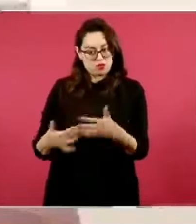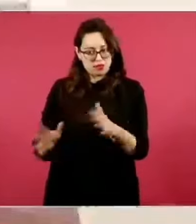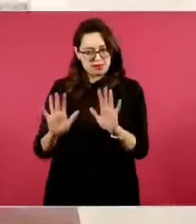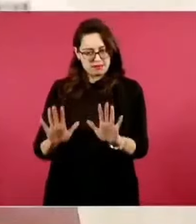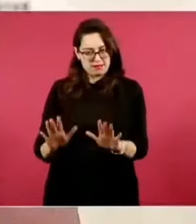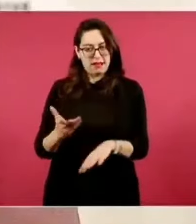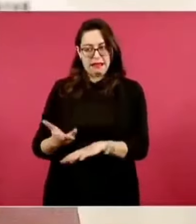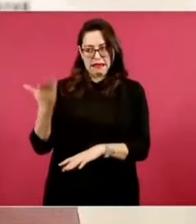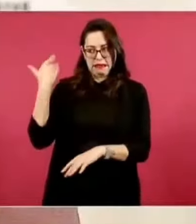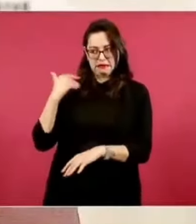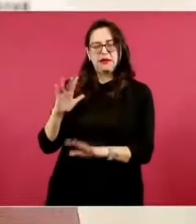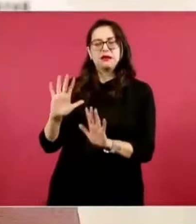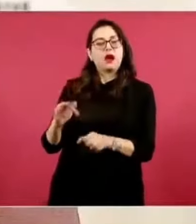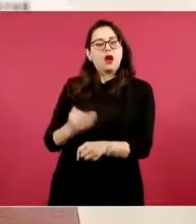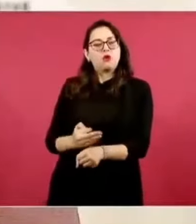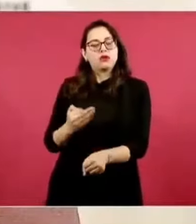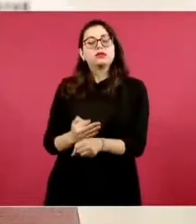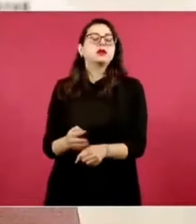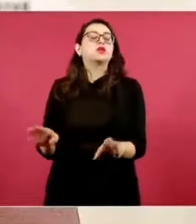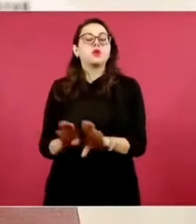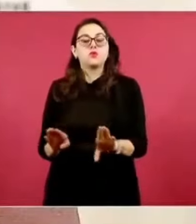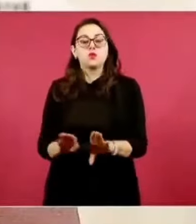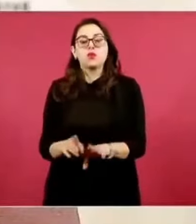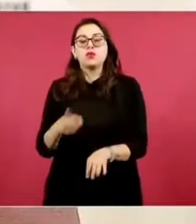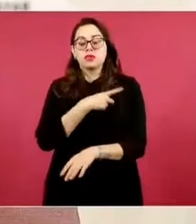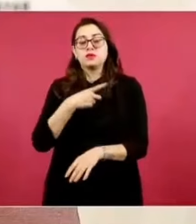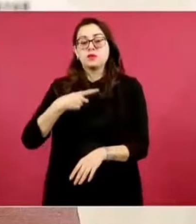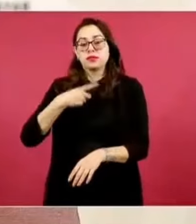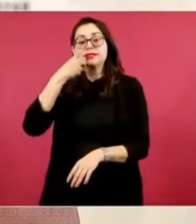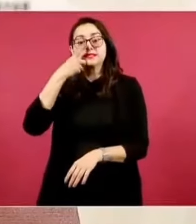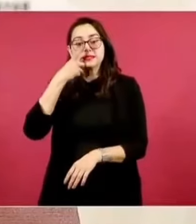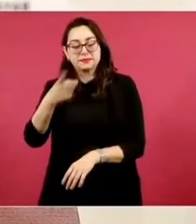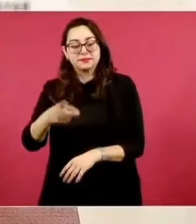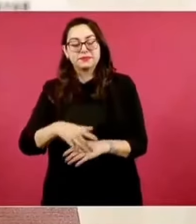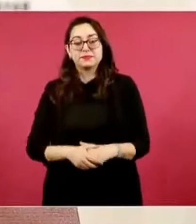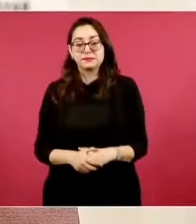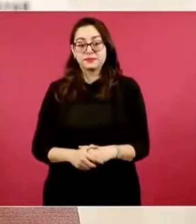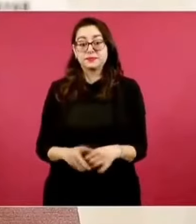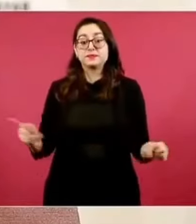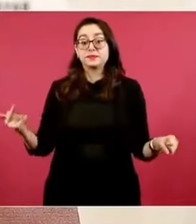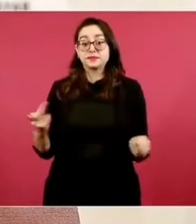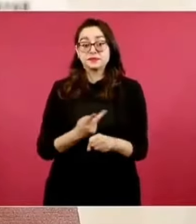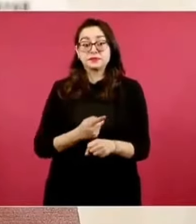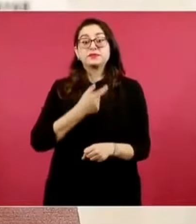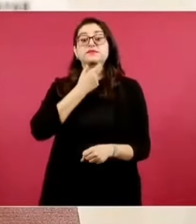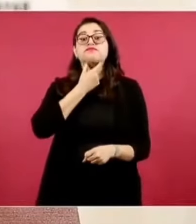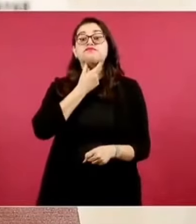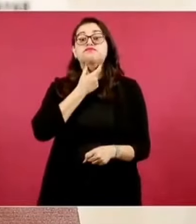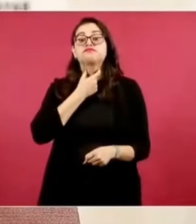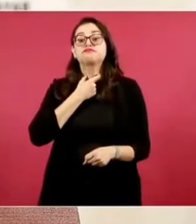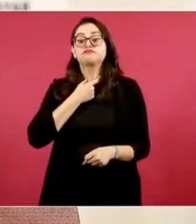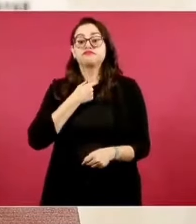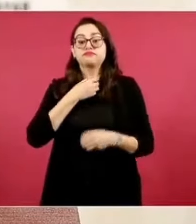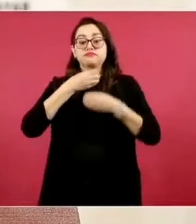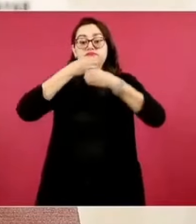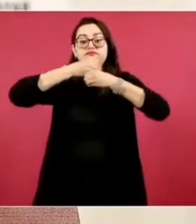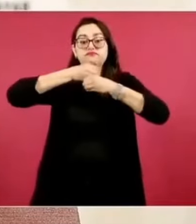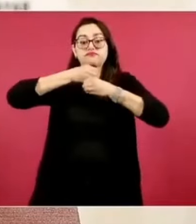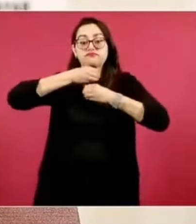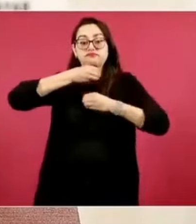efectivamente Y lo preciso la lesión medular que incapacita a Muchos pacientes a muchos